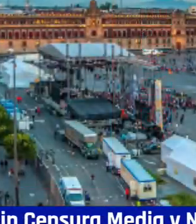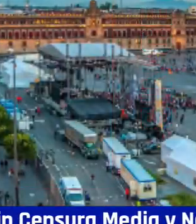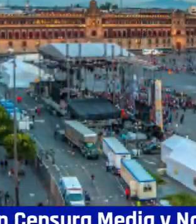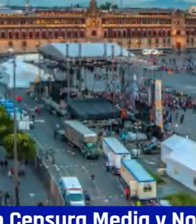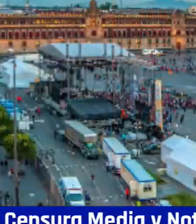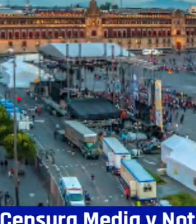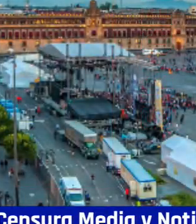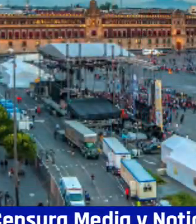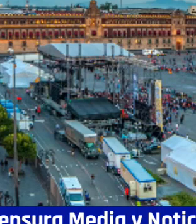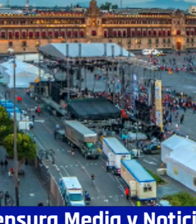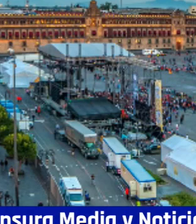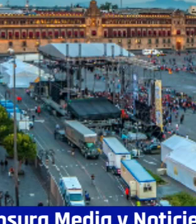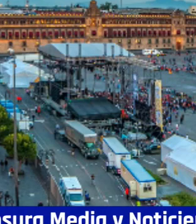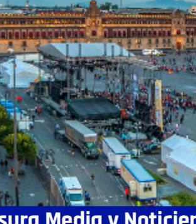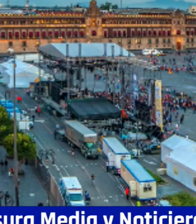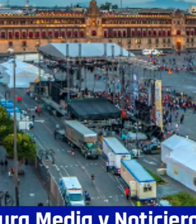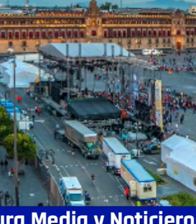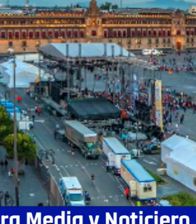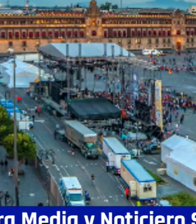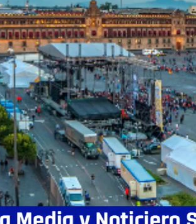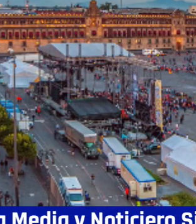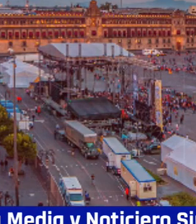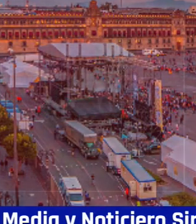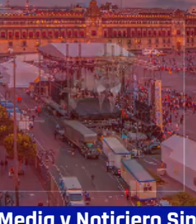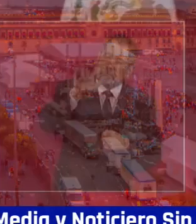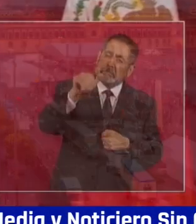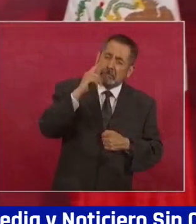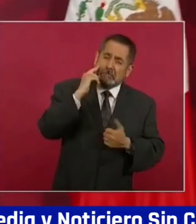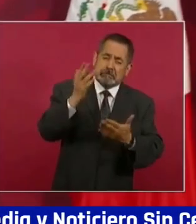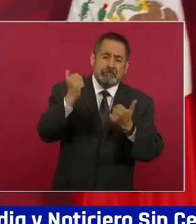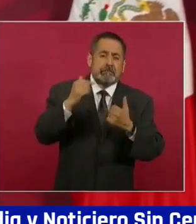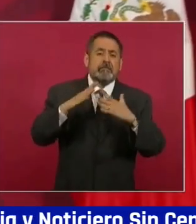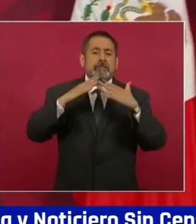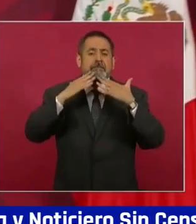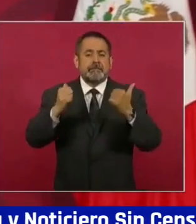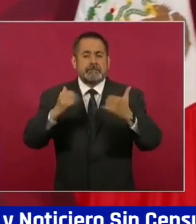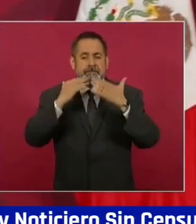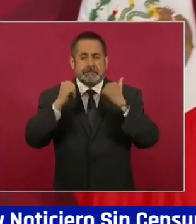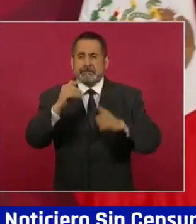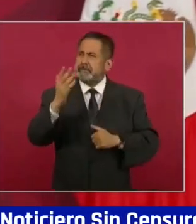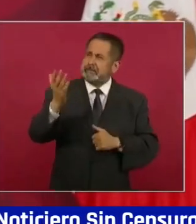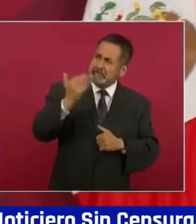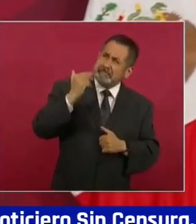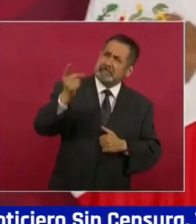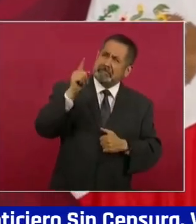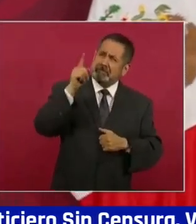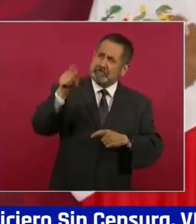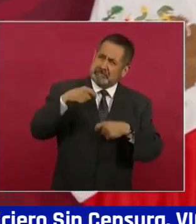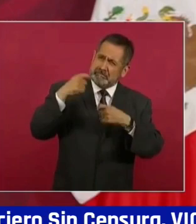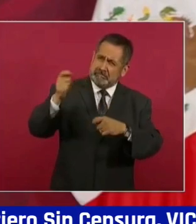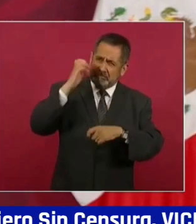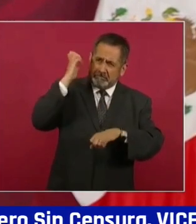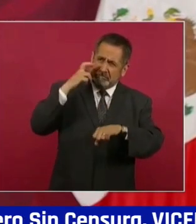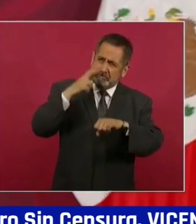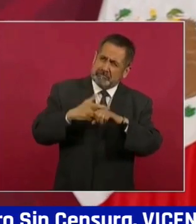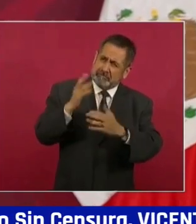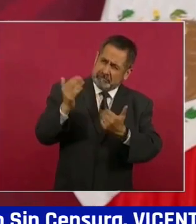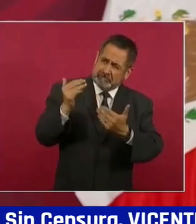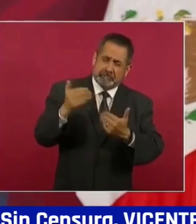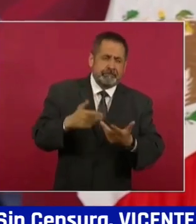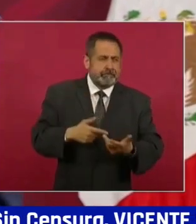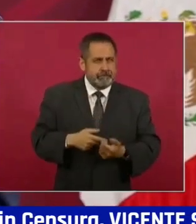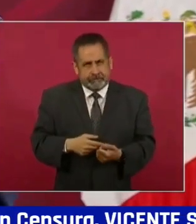qué votar para que nos sigan robando? Y aseguró que lo más lamentable es que los oprimidos defiendan a los